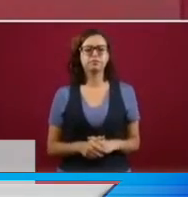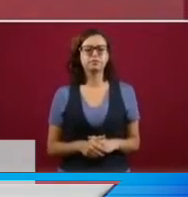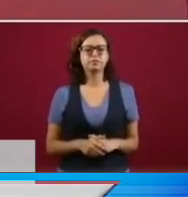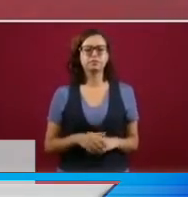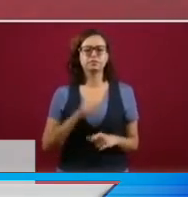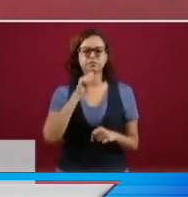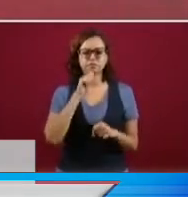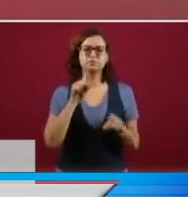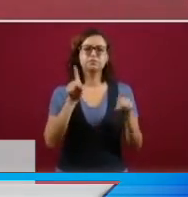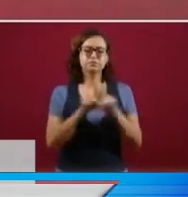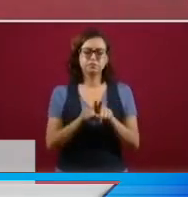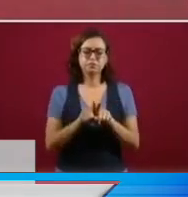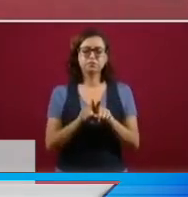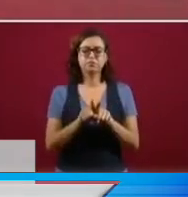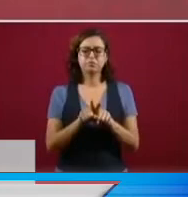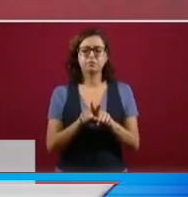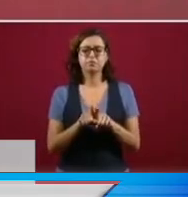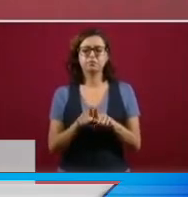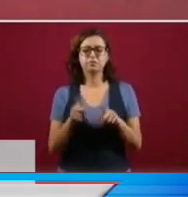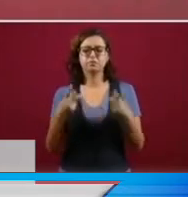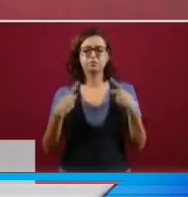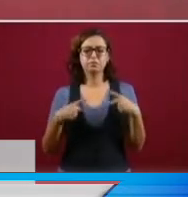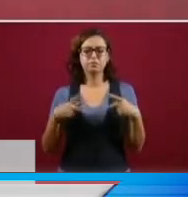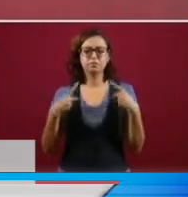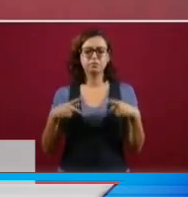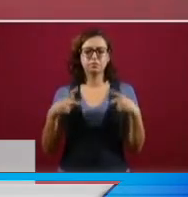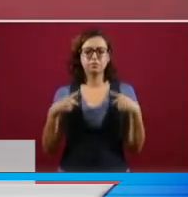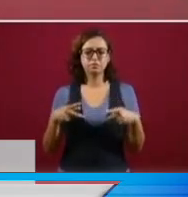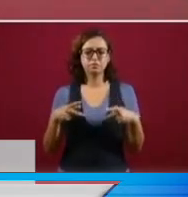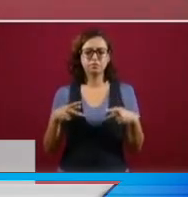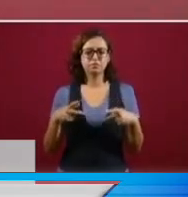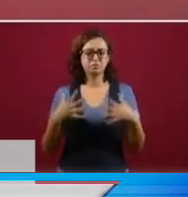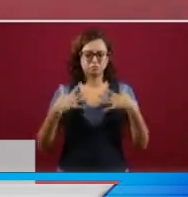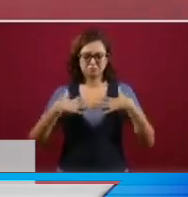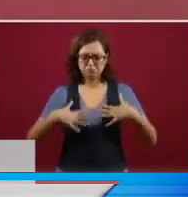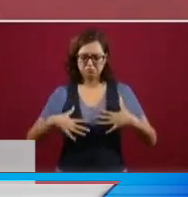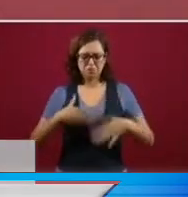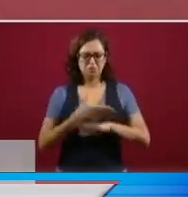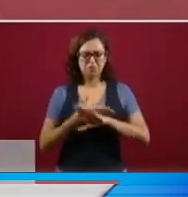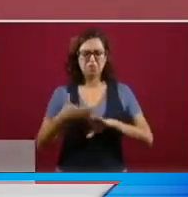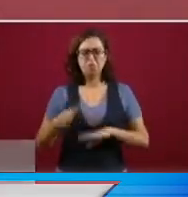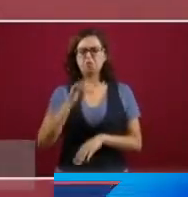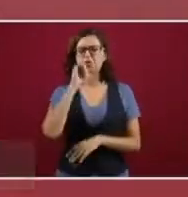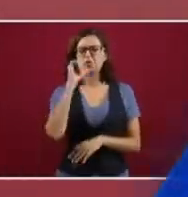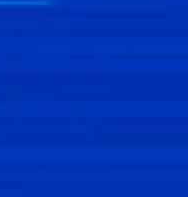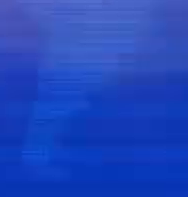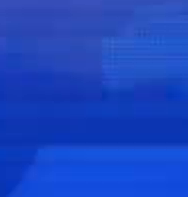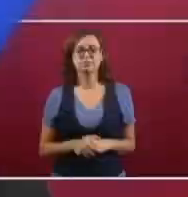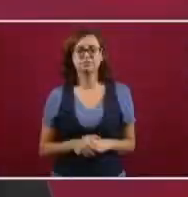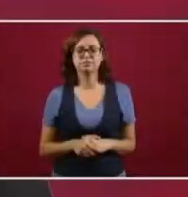una provocación. Si se compara con la misma manifestación de años anteriores, el resultado fue bueno.